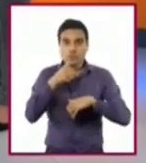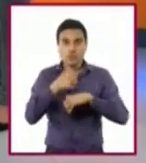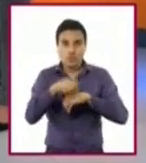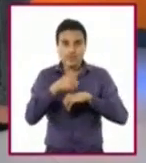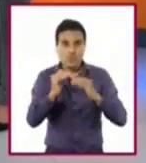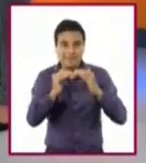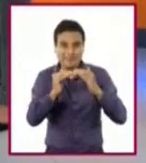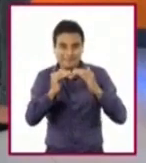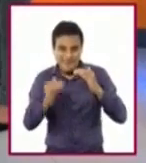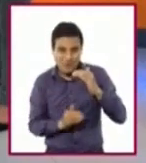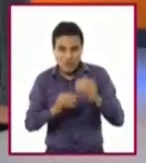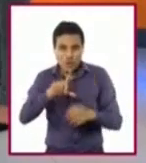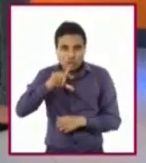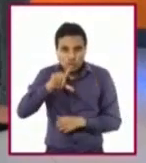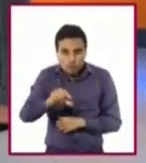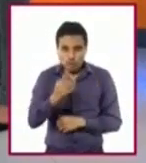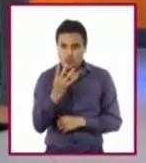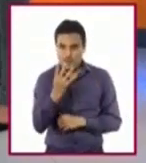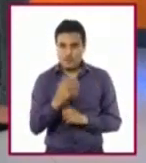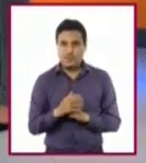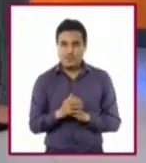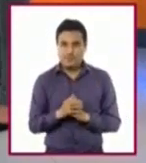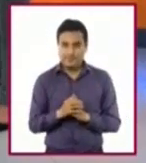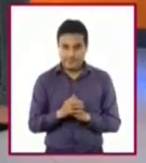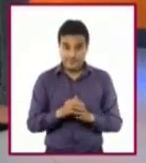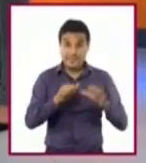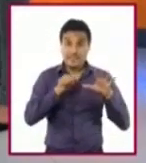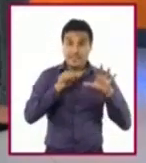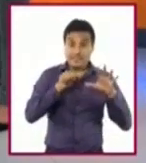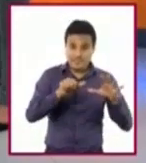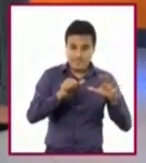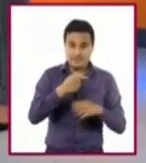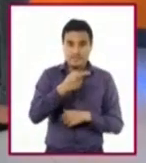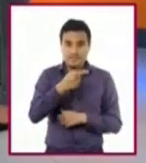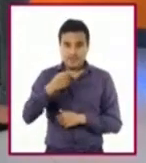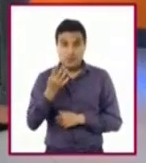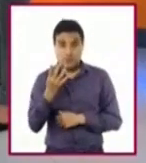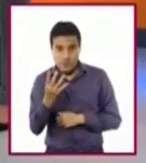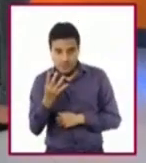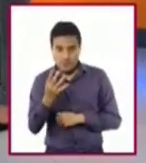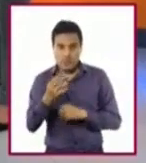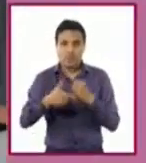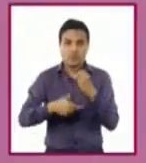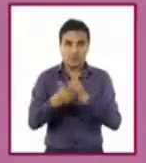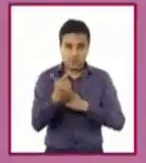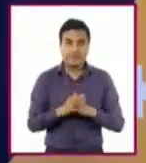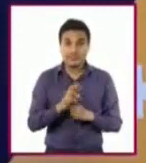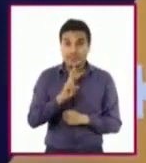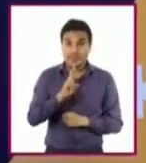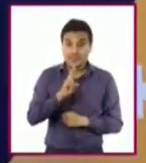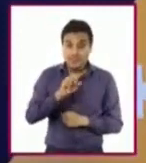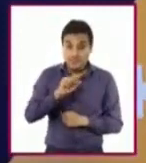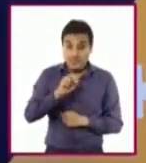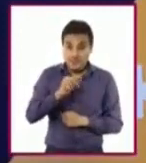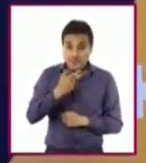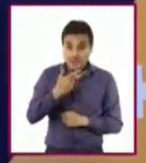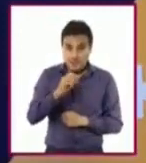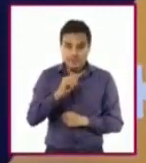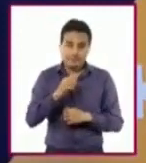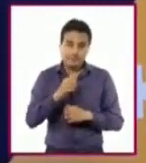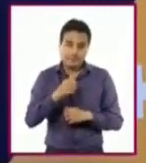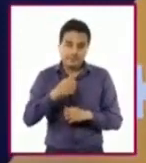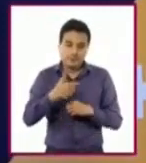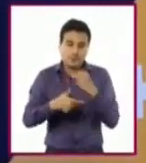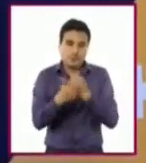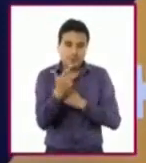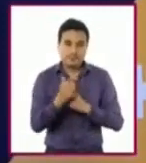4 esto es igual a 12 por lo tanto el rango es 12 como podemos observar